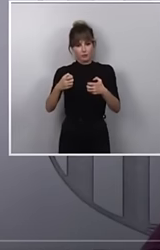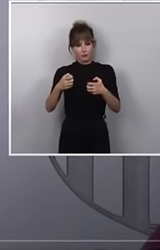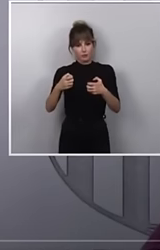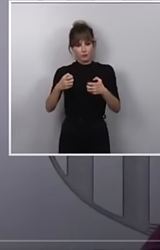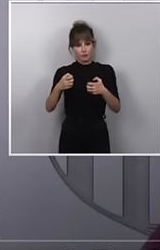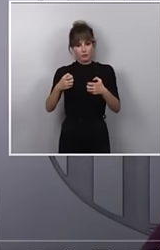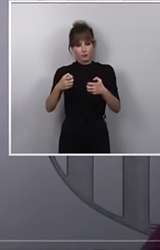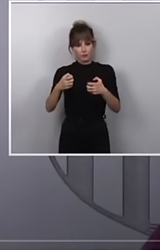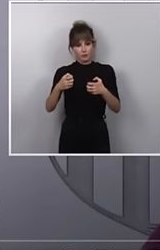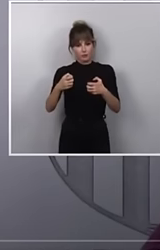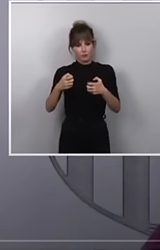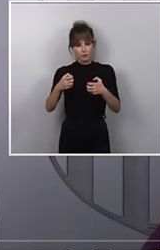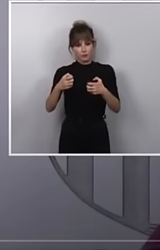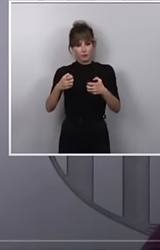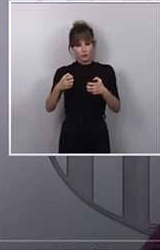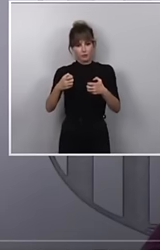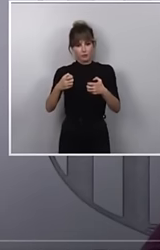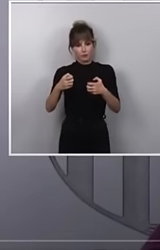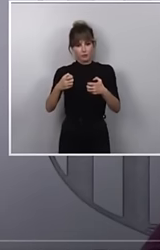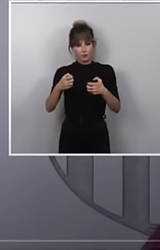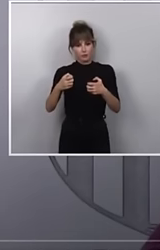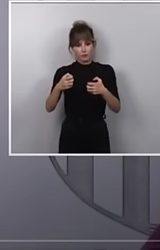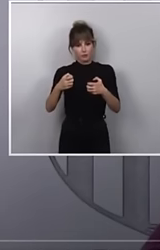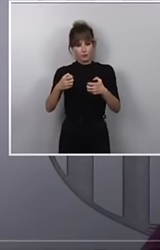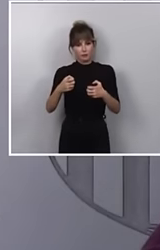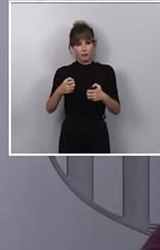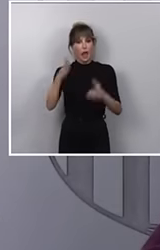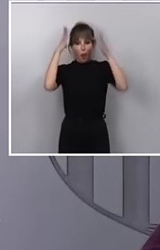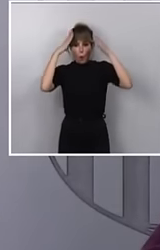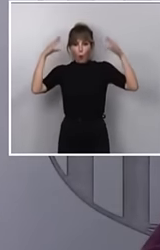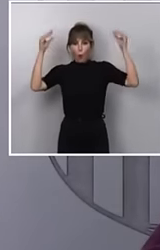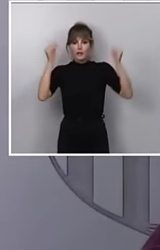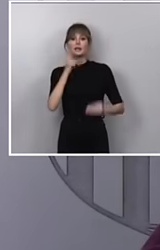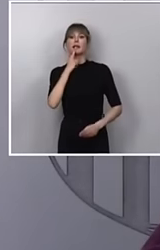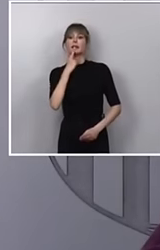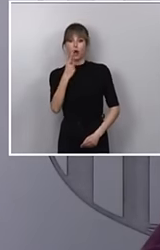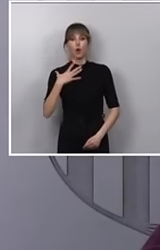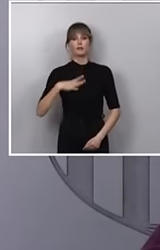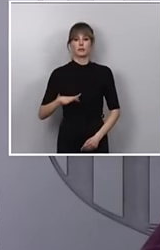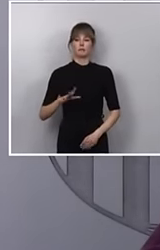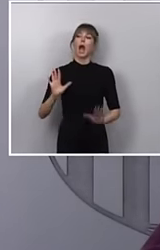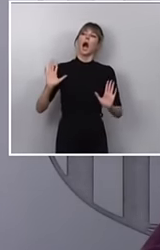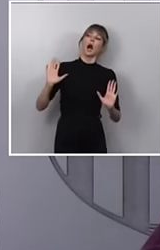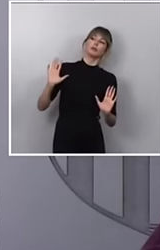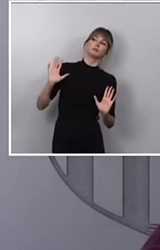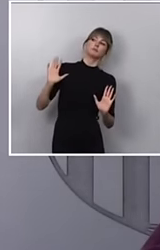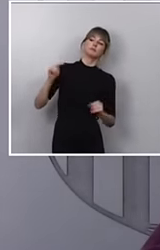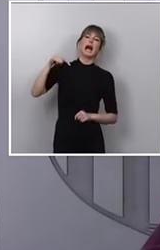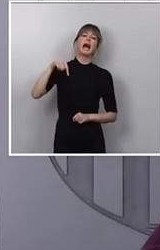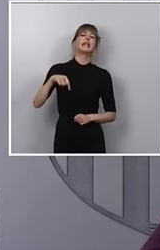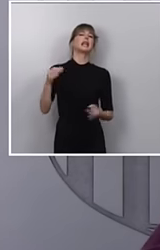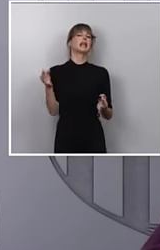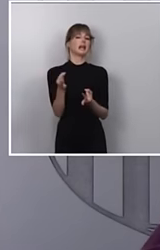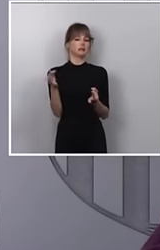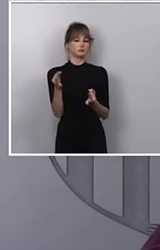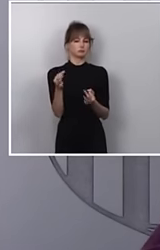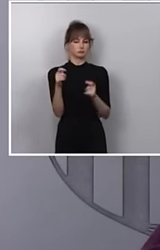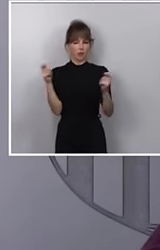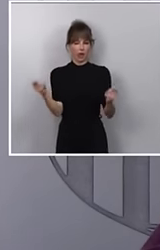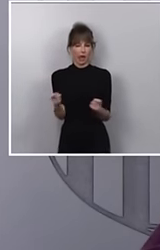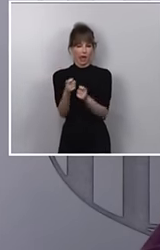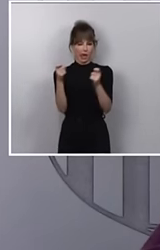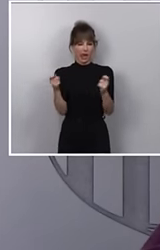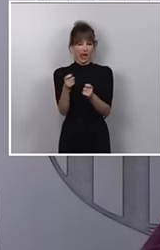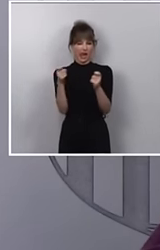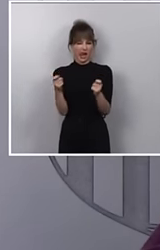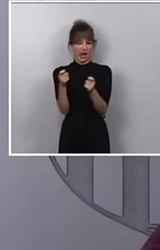hablando, está atribuyéndole a la Guardia Civil una competencia que no tiene. Ahora, eso sí, lo que aquí hay es una campaña del